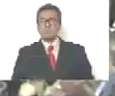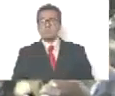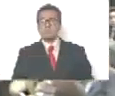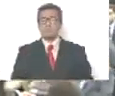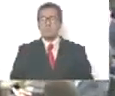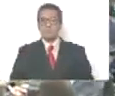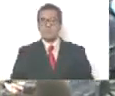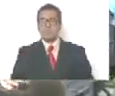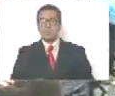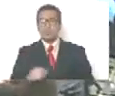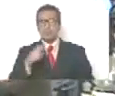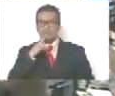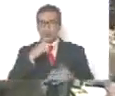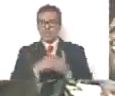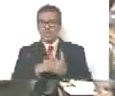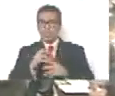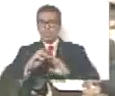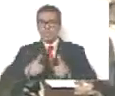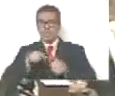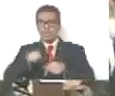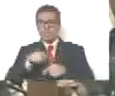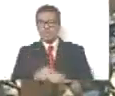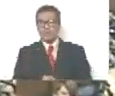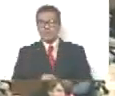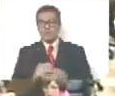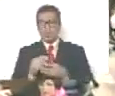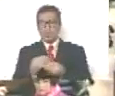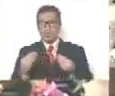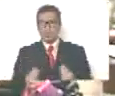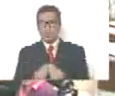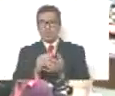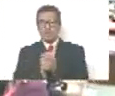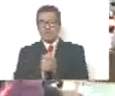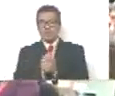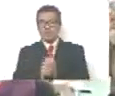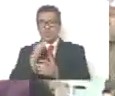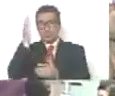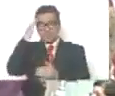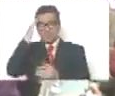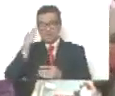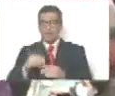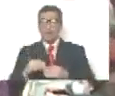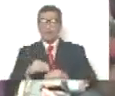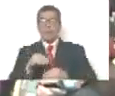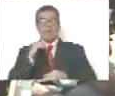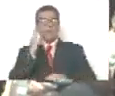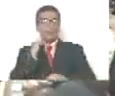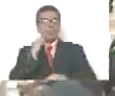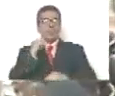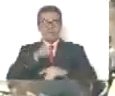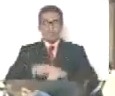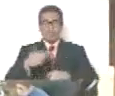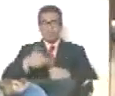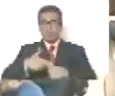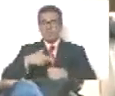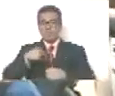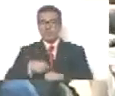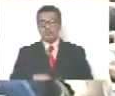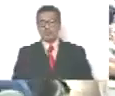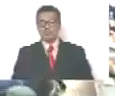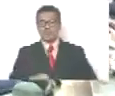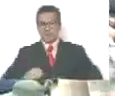certero que se comenzó a dar ahí, de la mano con un experto petrolero como fue Álvaro Silva Calderón. Fue un hombre